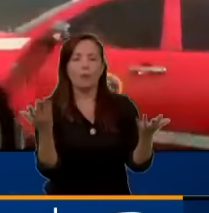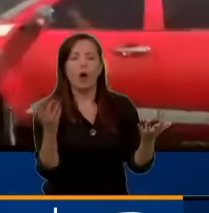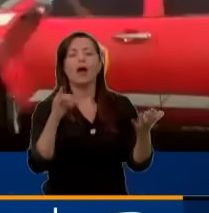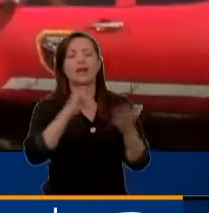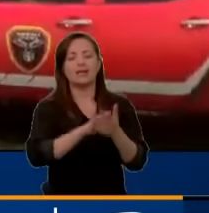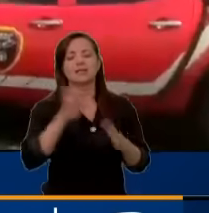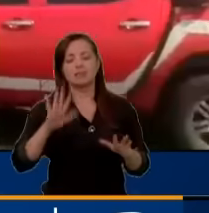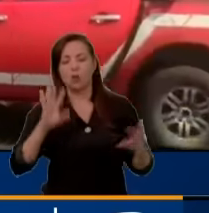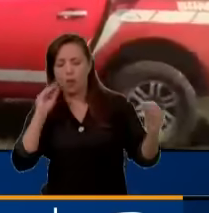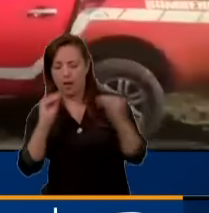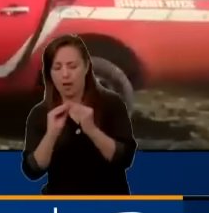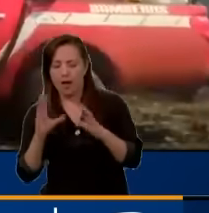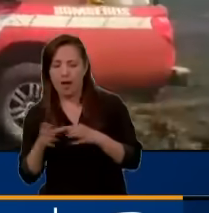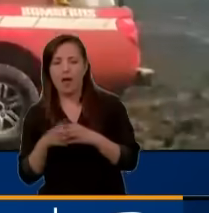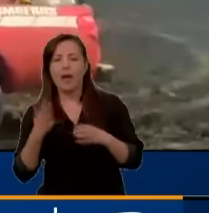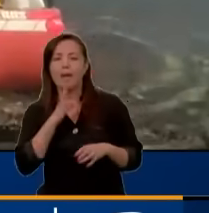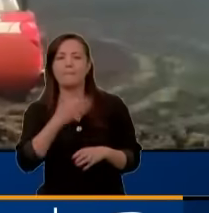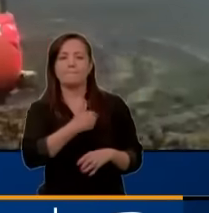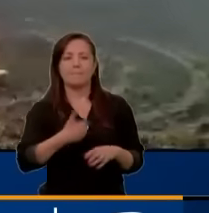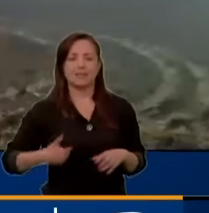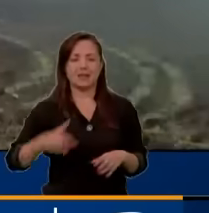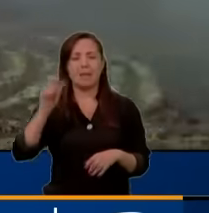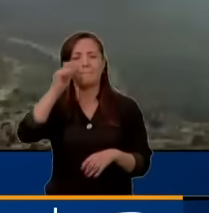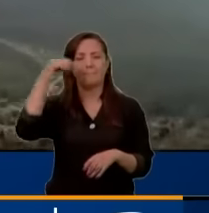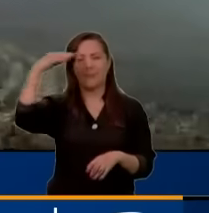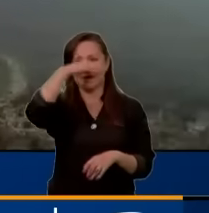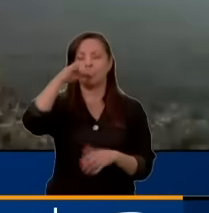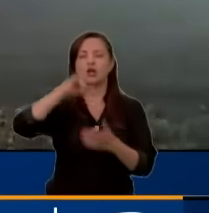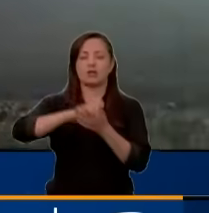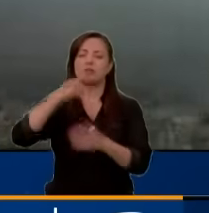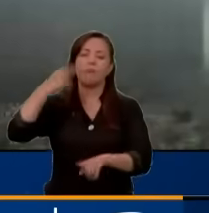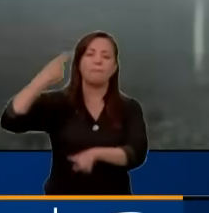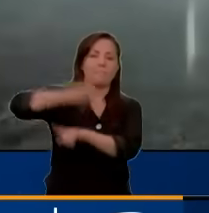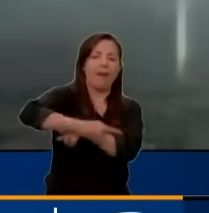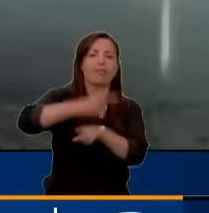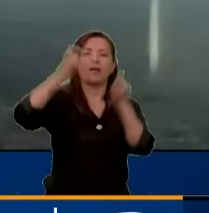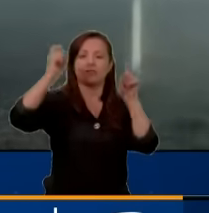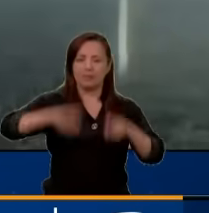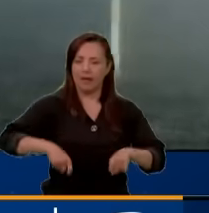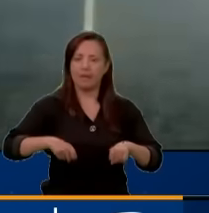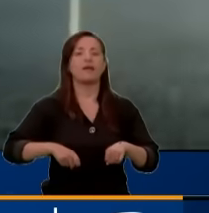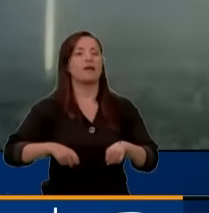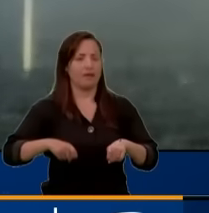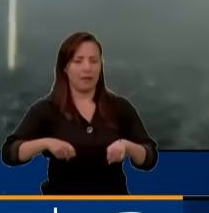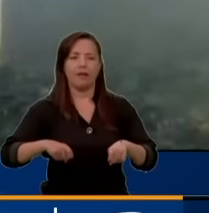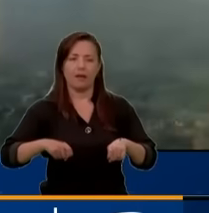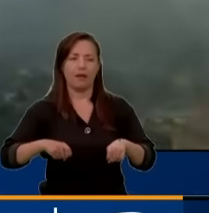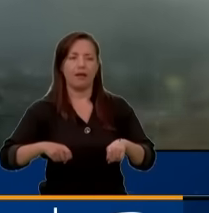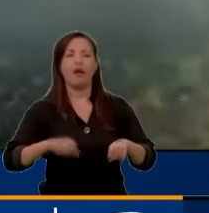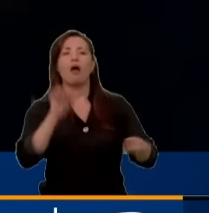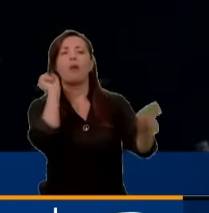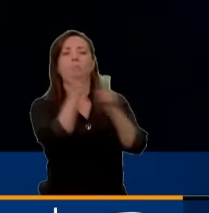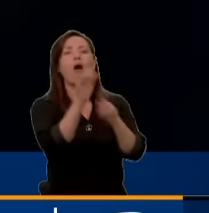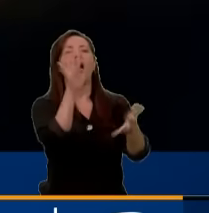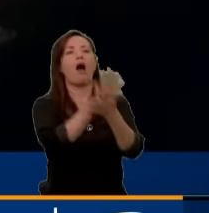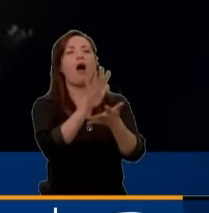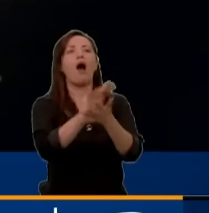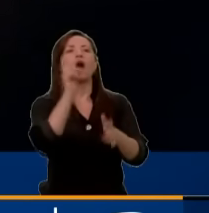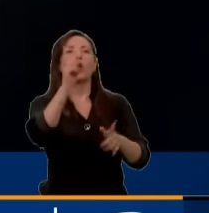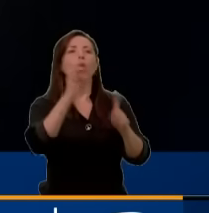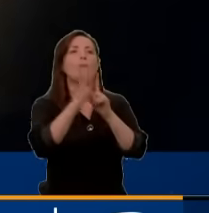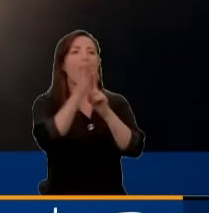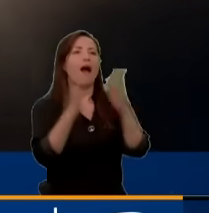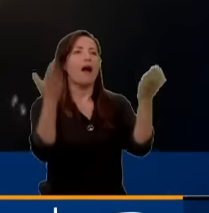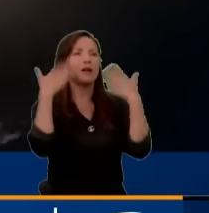Riesgo, a través de nuestro presidente, el doctor Gustavo Petro, dio la instrucción de que no podíamos dejar que este fenómeno niño afectara tanto a